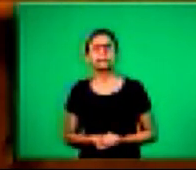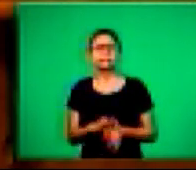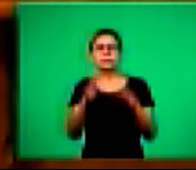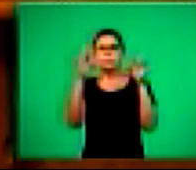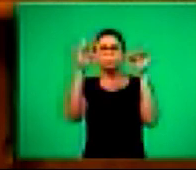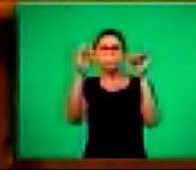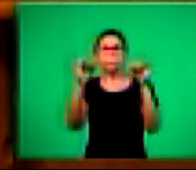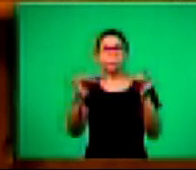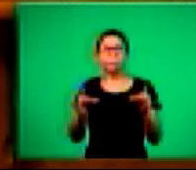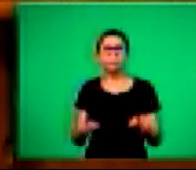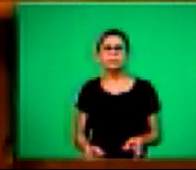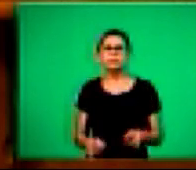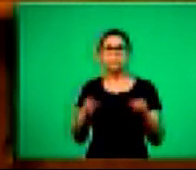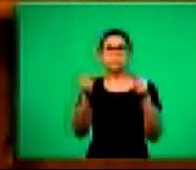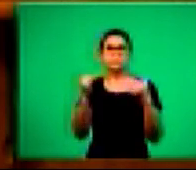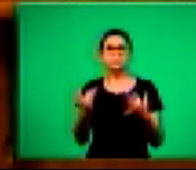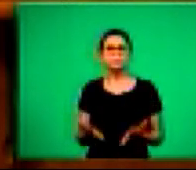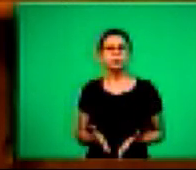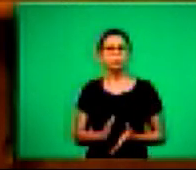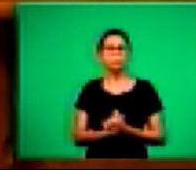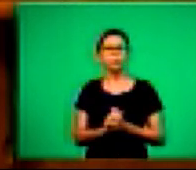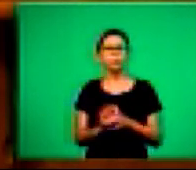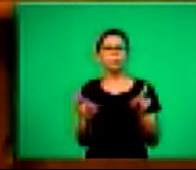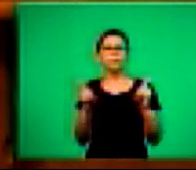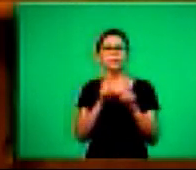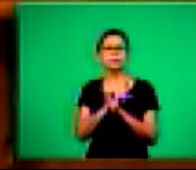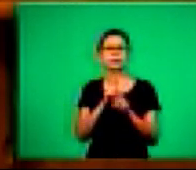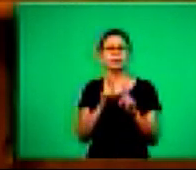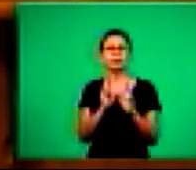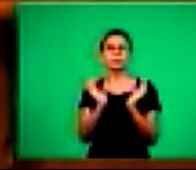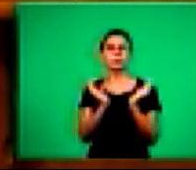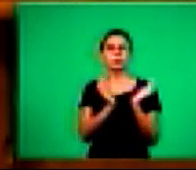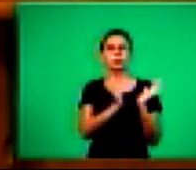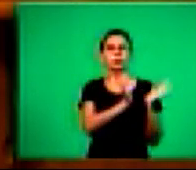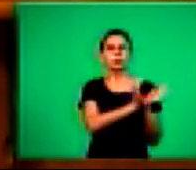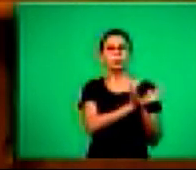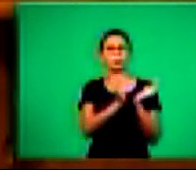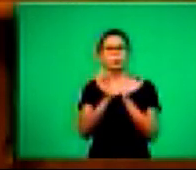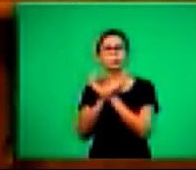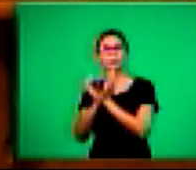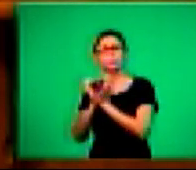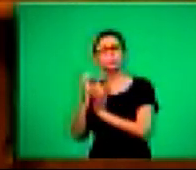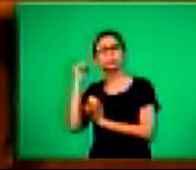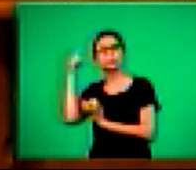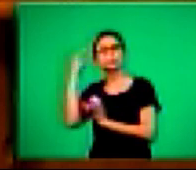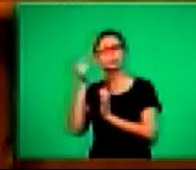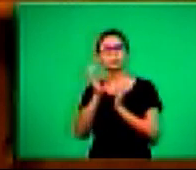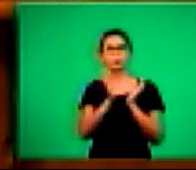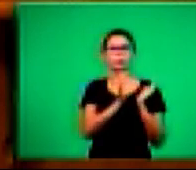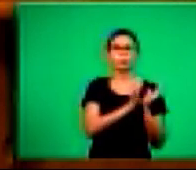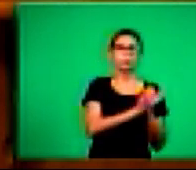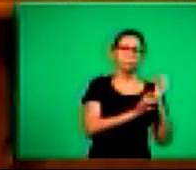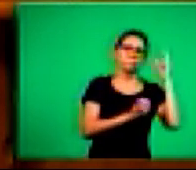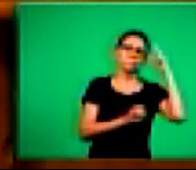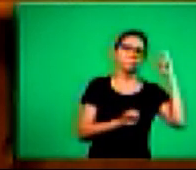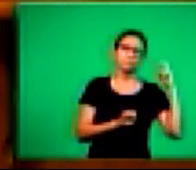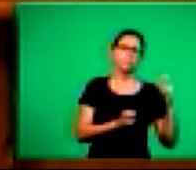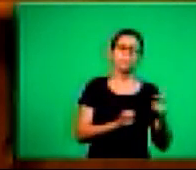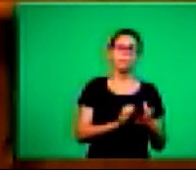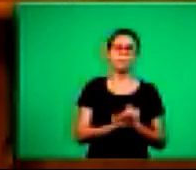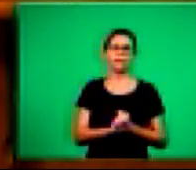completa y perfecta aplicando la palabra de las vírgenes para nuestra enseñanza entonces nuestro abrazo es a